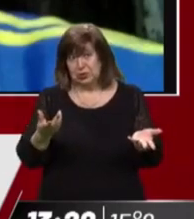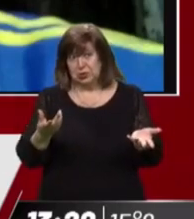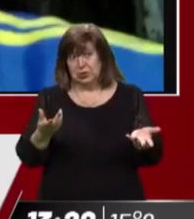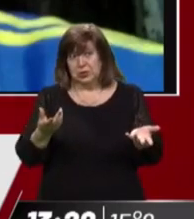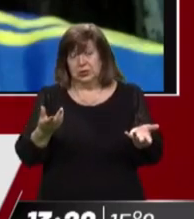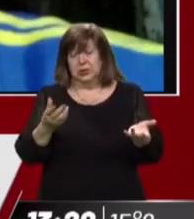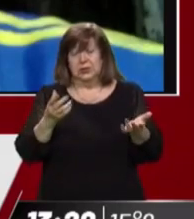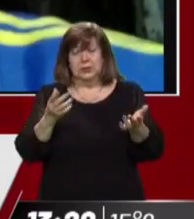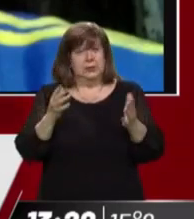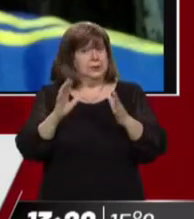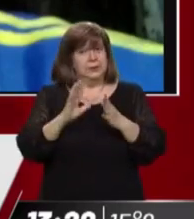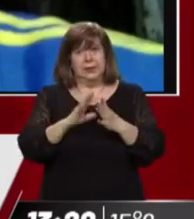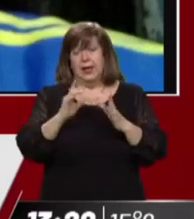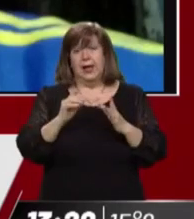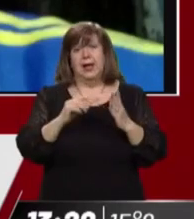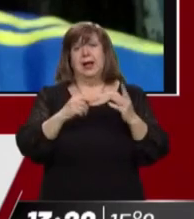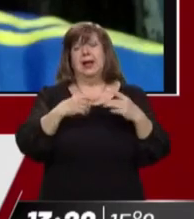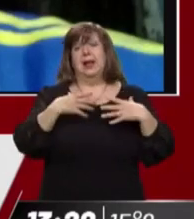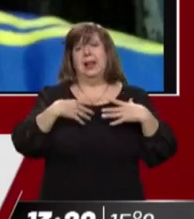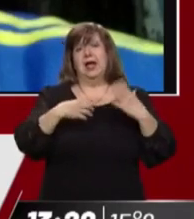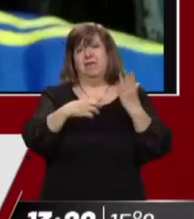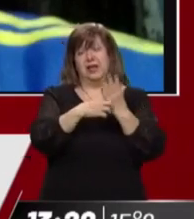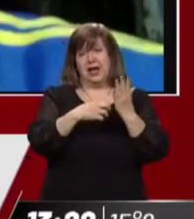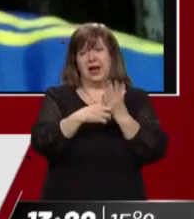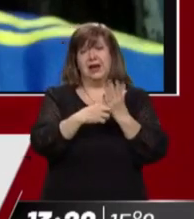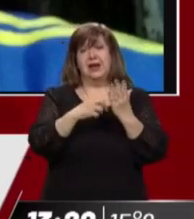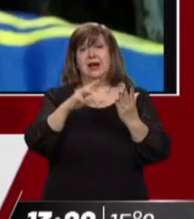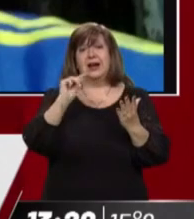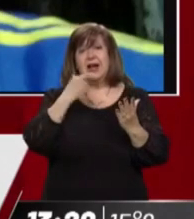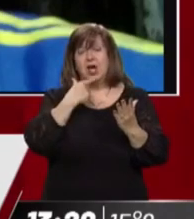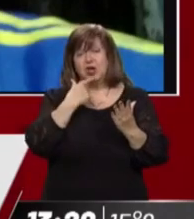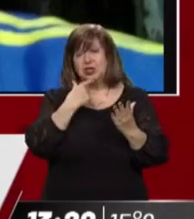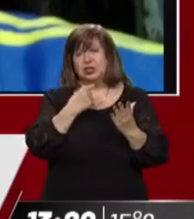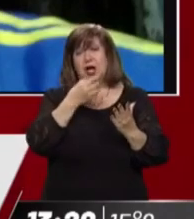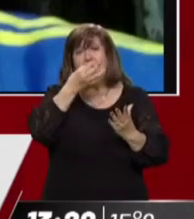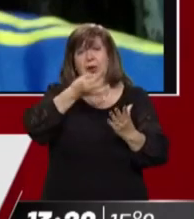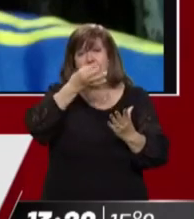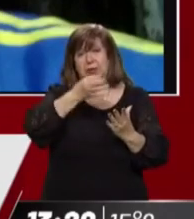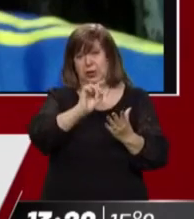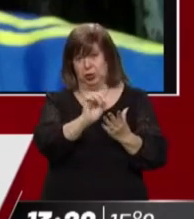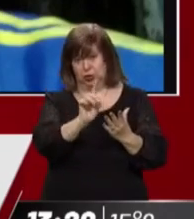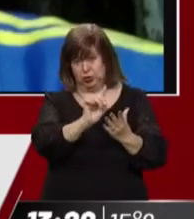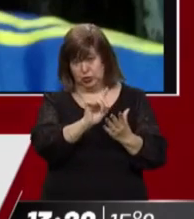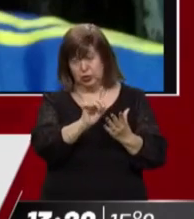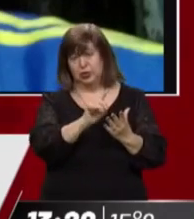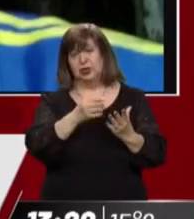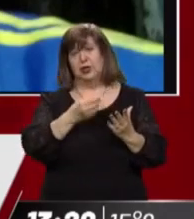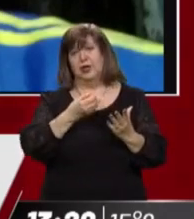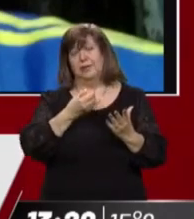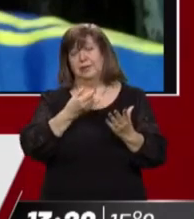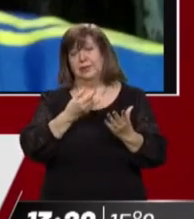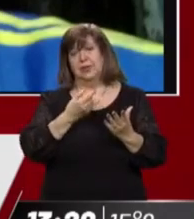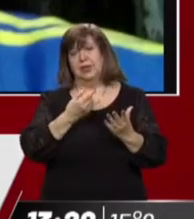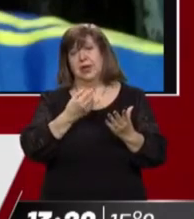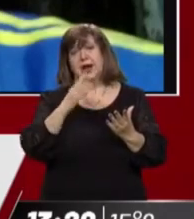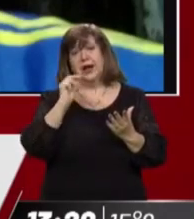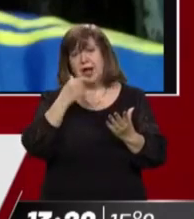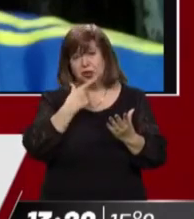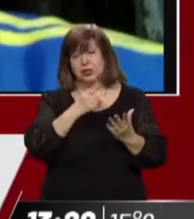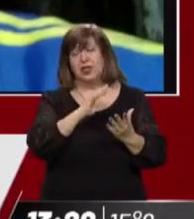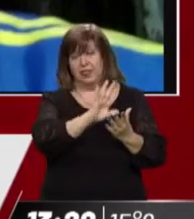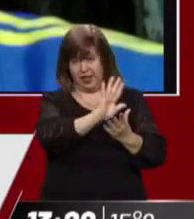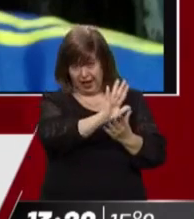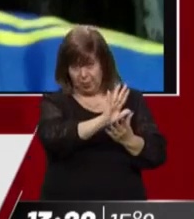es más la doctora río no ha venido a hablar porque ella es víctima y le hemos pedido que no hable porque ha declarado